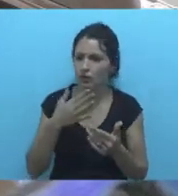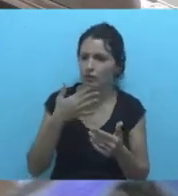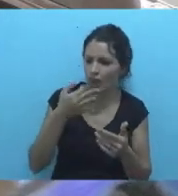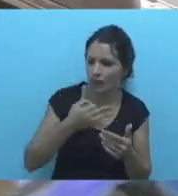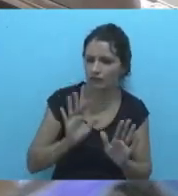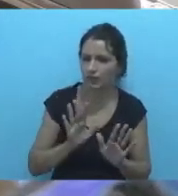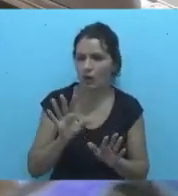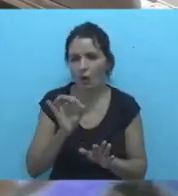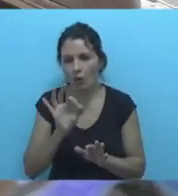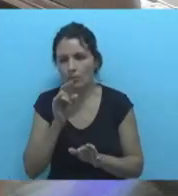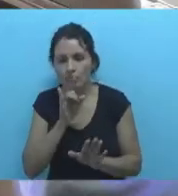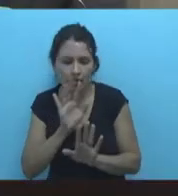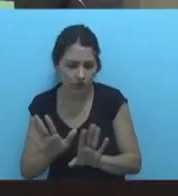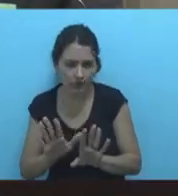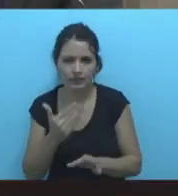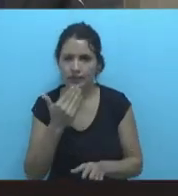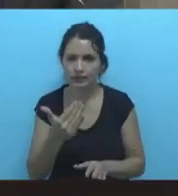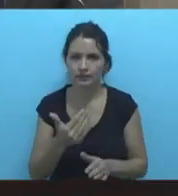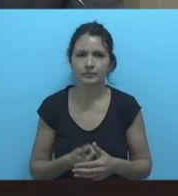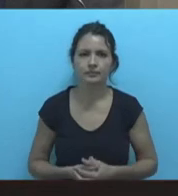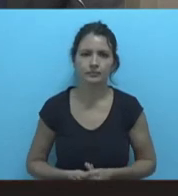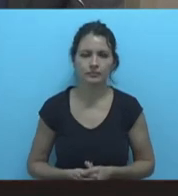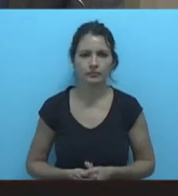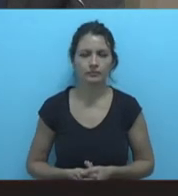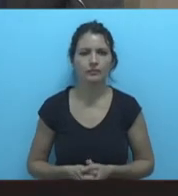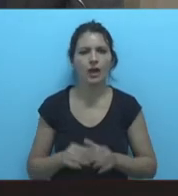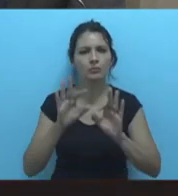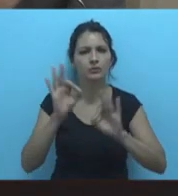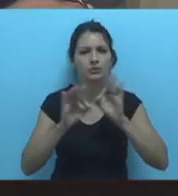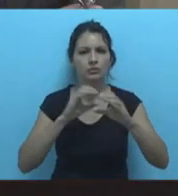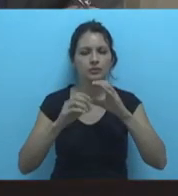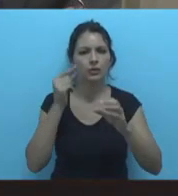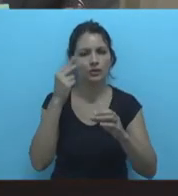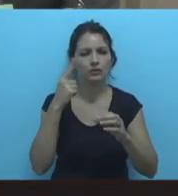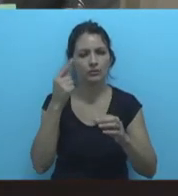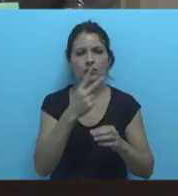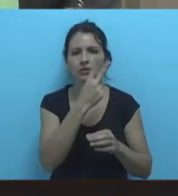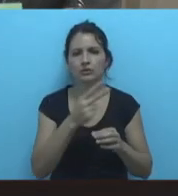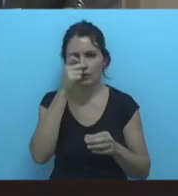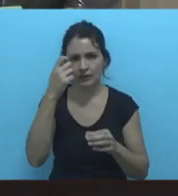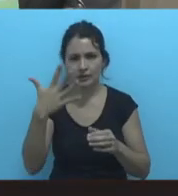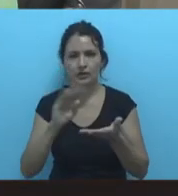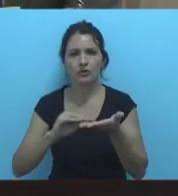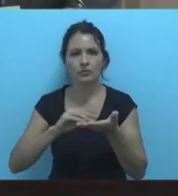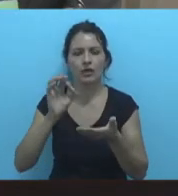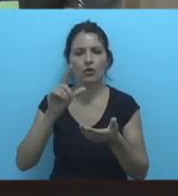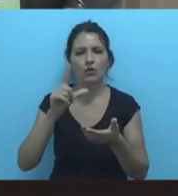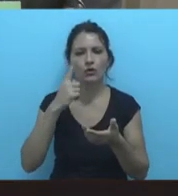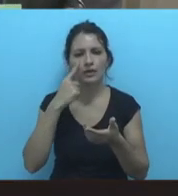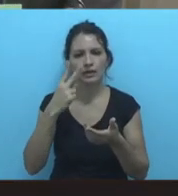señora Presidenta. Gracias, diputado. Proyecto de comunicación 42.225 del diputado Palo